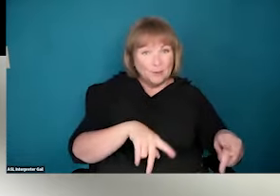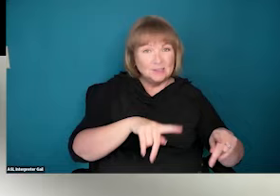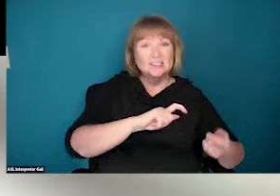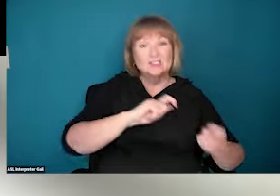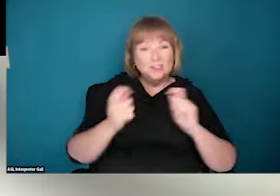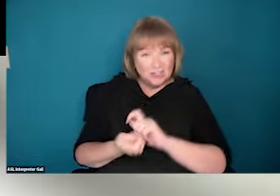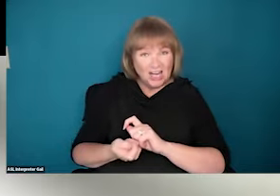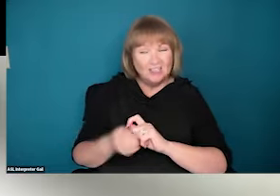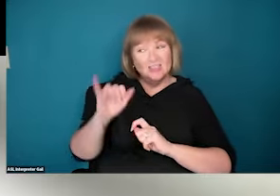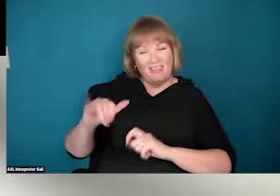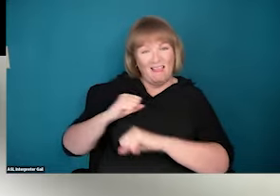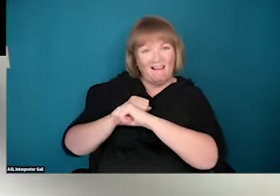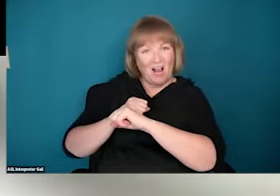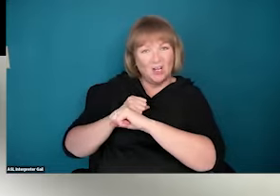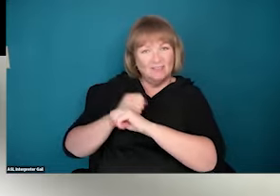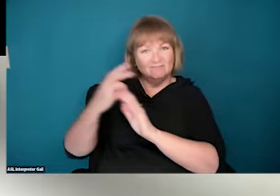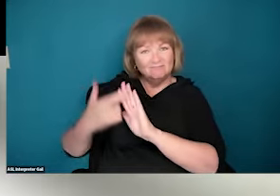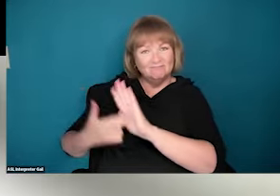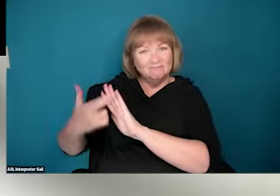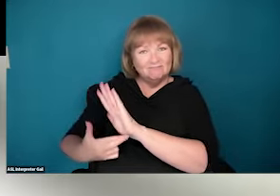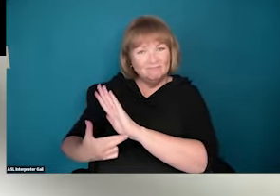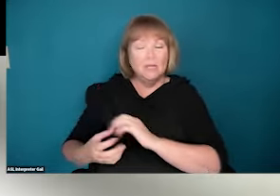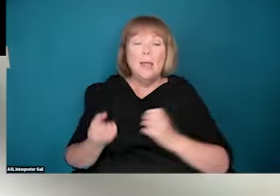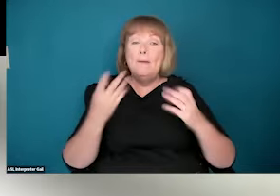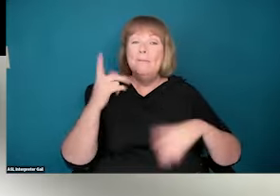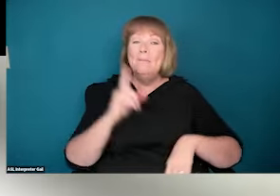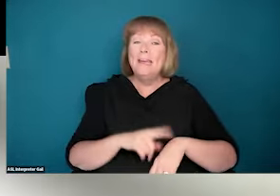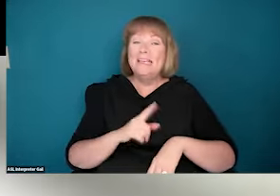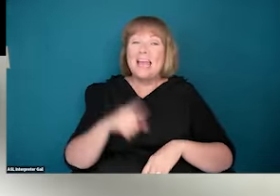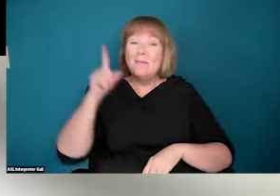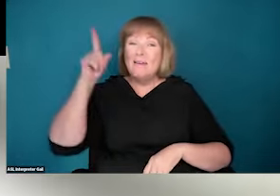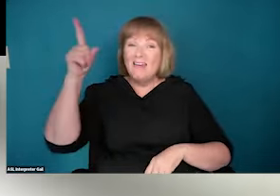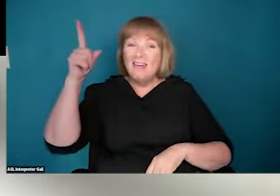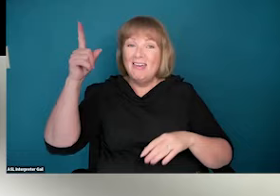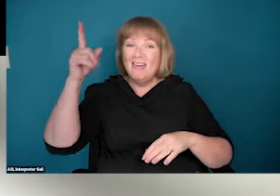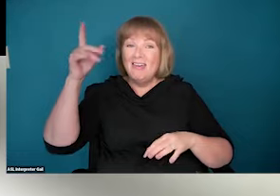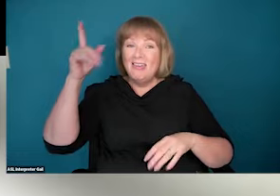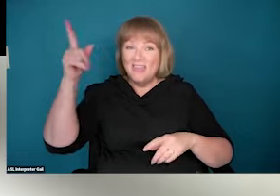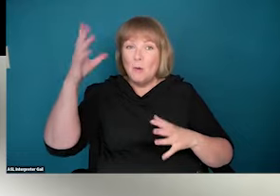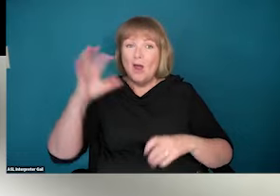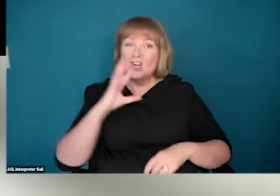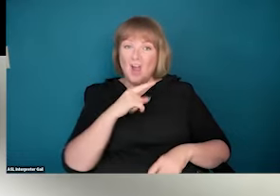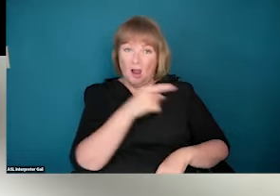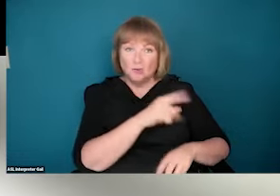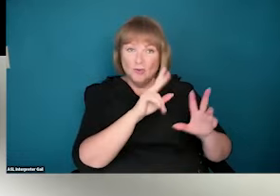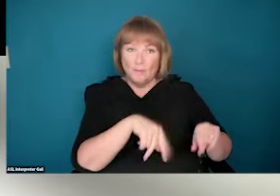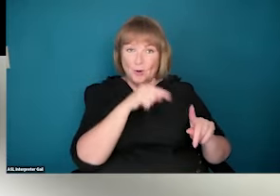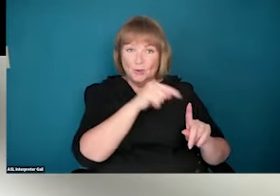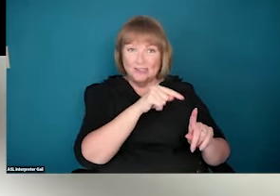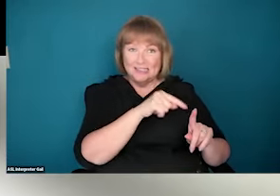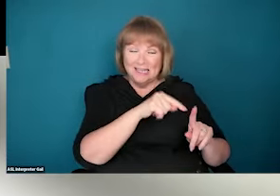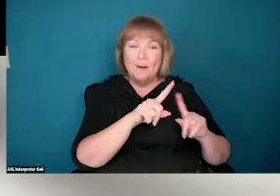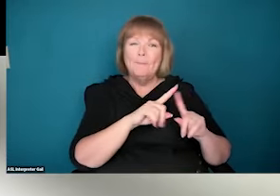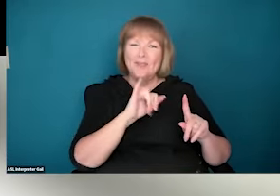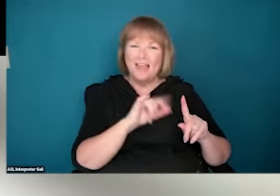a tener que oficializarse como archivar una demanda en frente de las cortes para abolir o